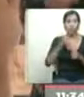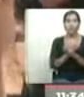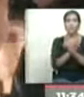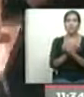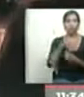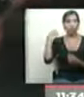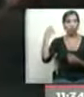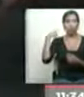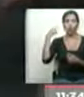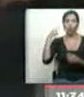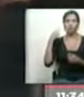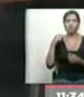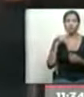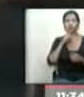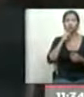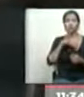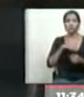loco,